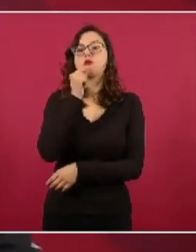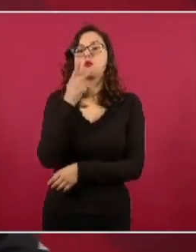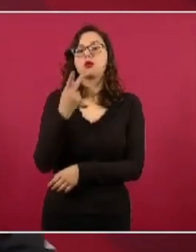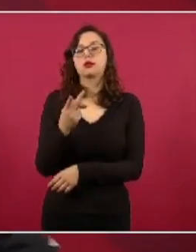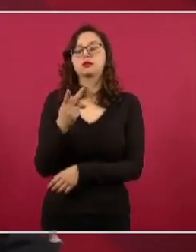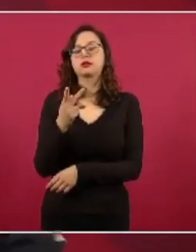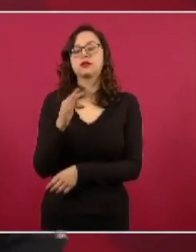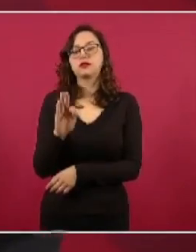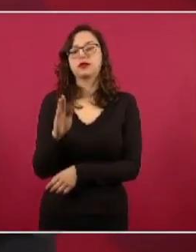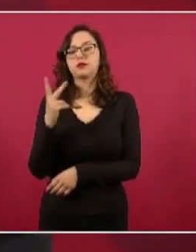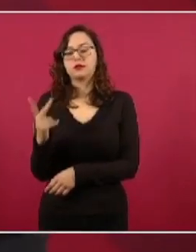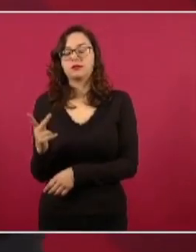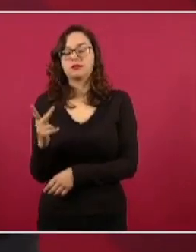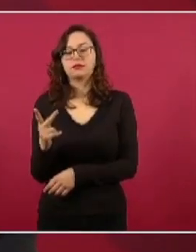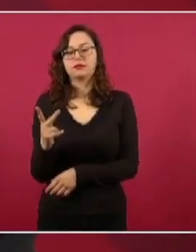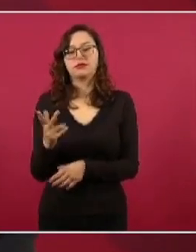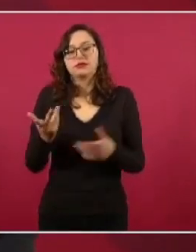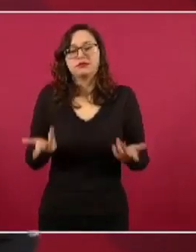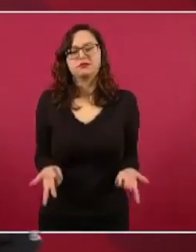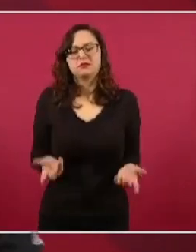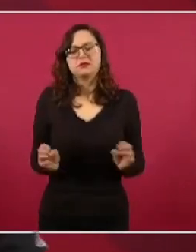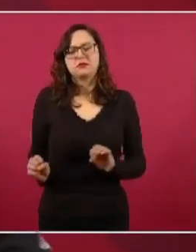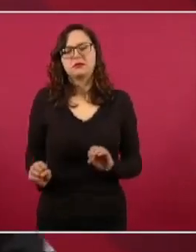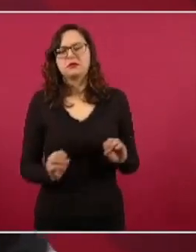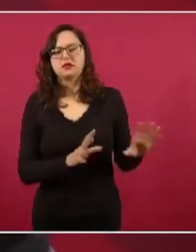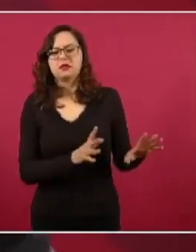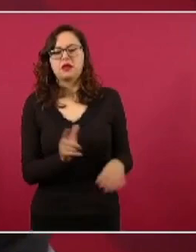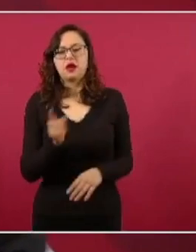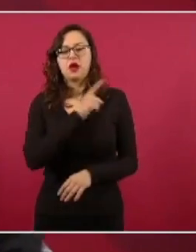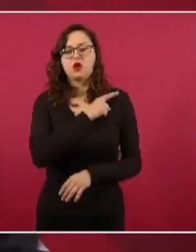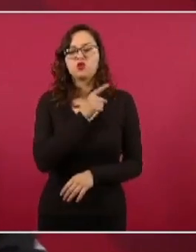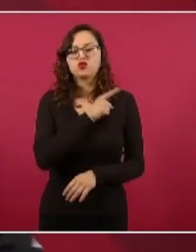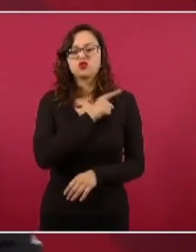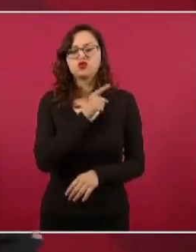que la dejaron